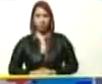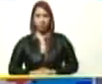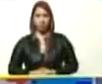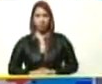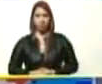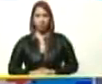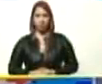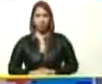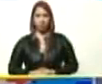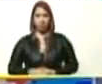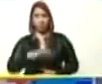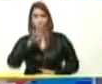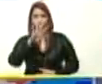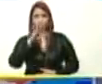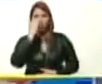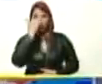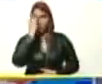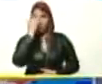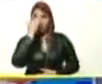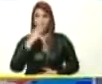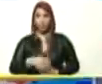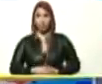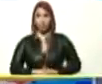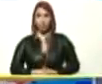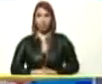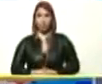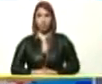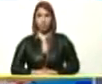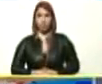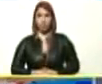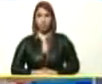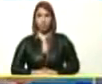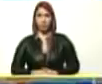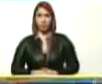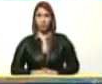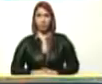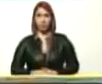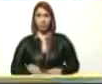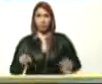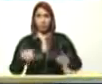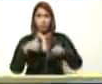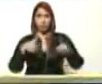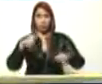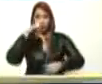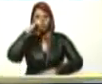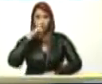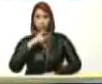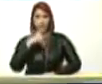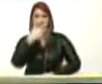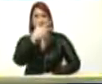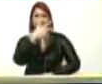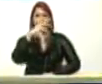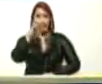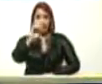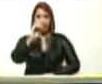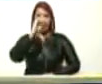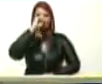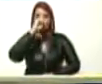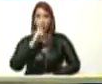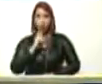el 4 de febrero se van a cumplir cumplir 30 años